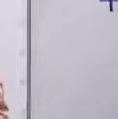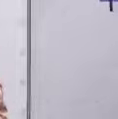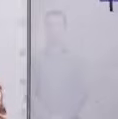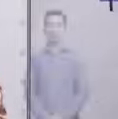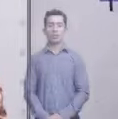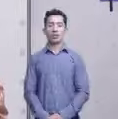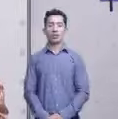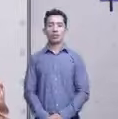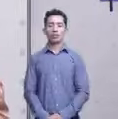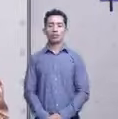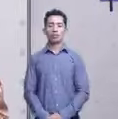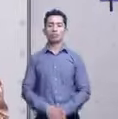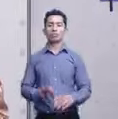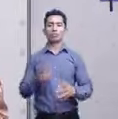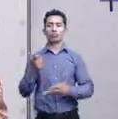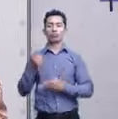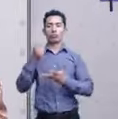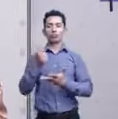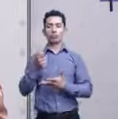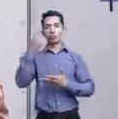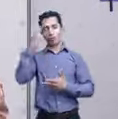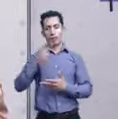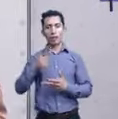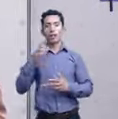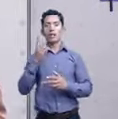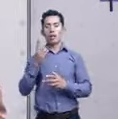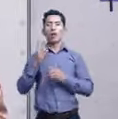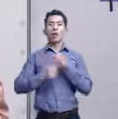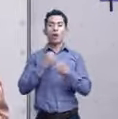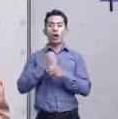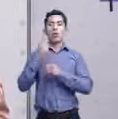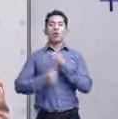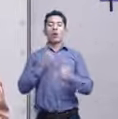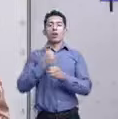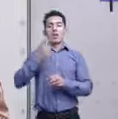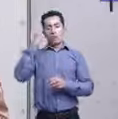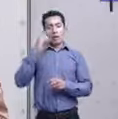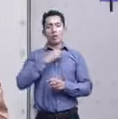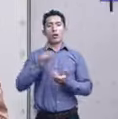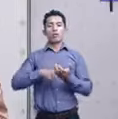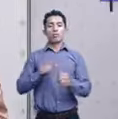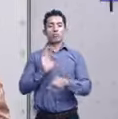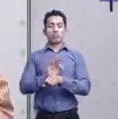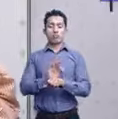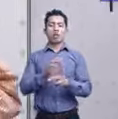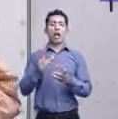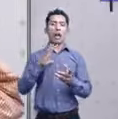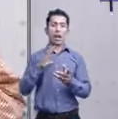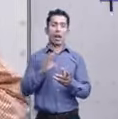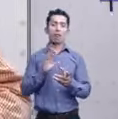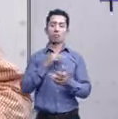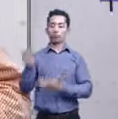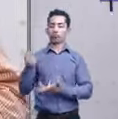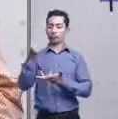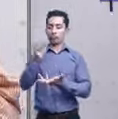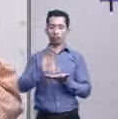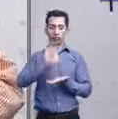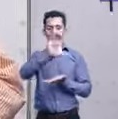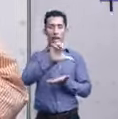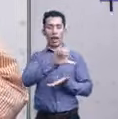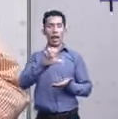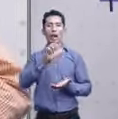Lo garantizaremos en el presupuesto de egresos que se firma en diciembre de cada año para poder protegernos y de alguna manera etiquetarle